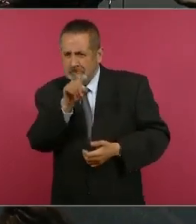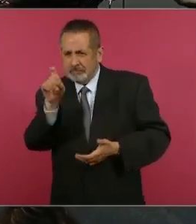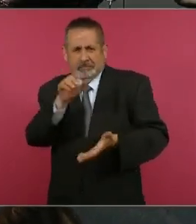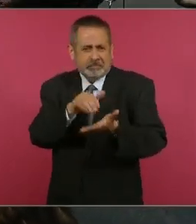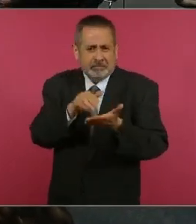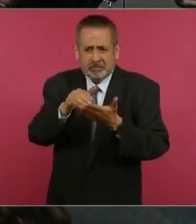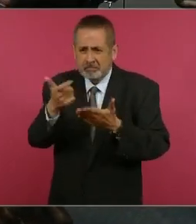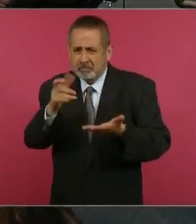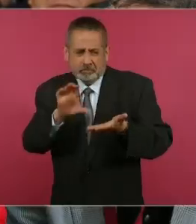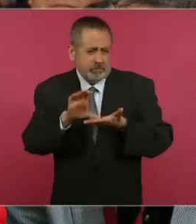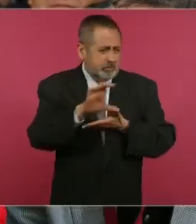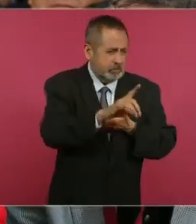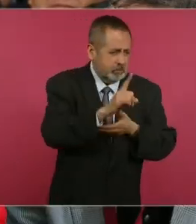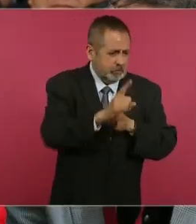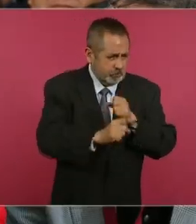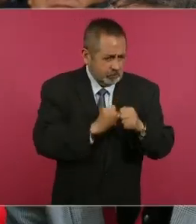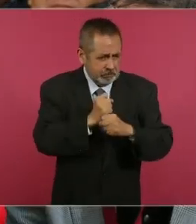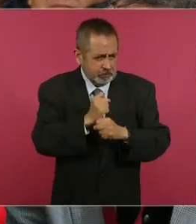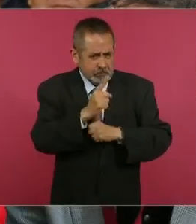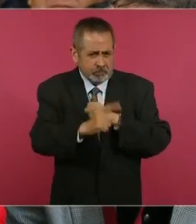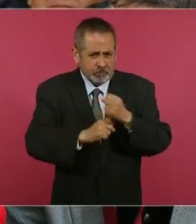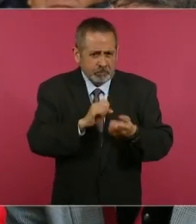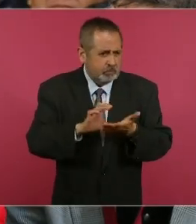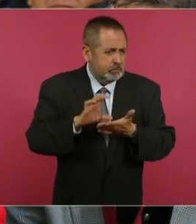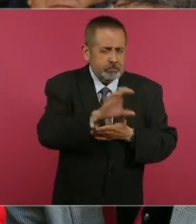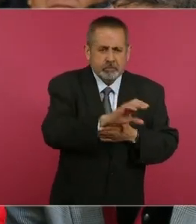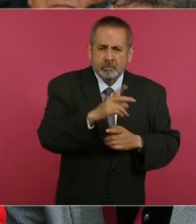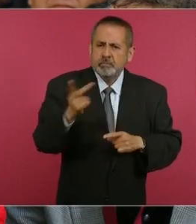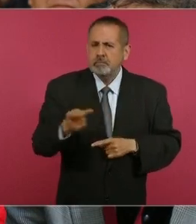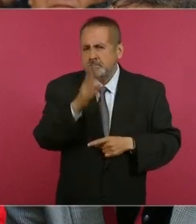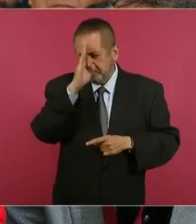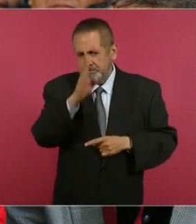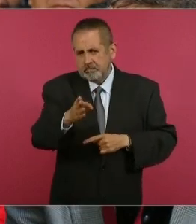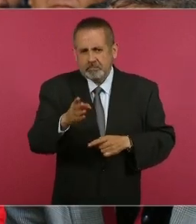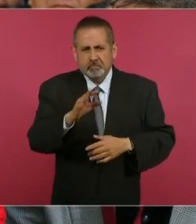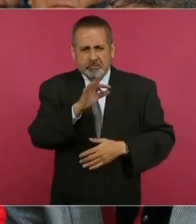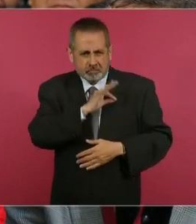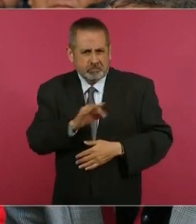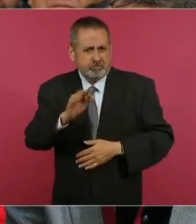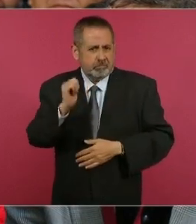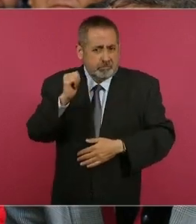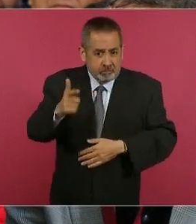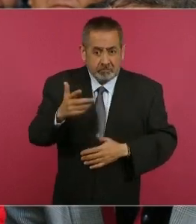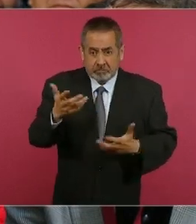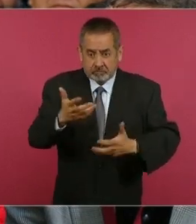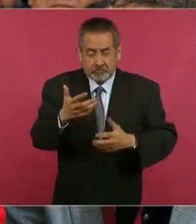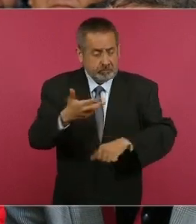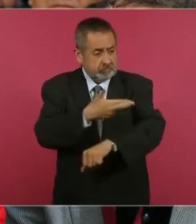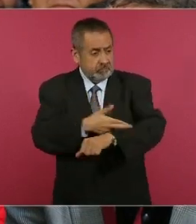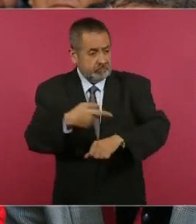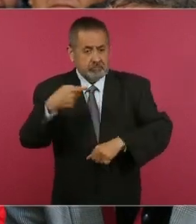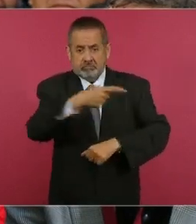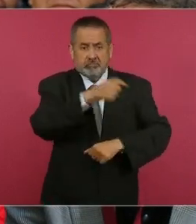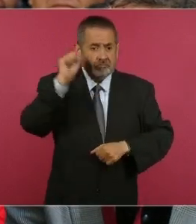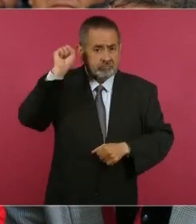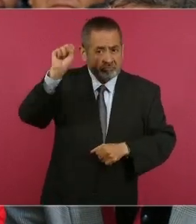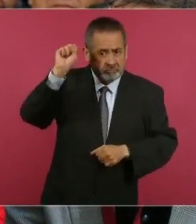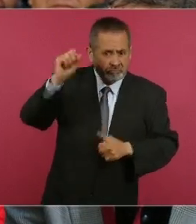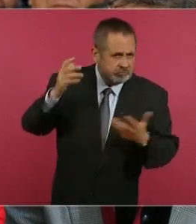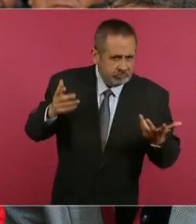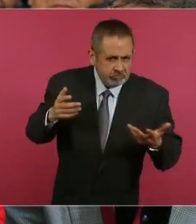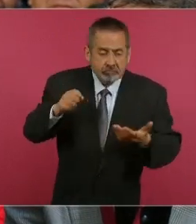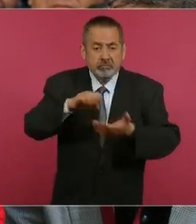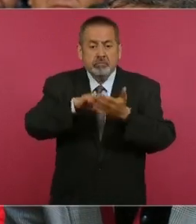de pesos anuales? Preguntarle en concreto, presidente, ¿qué se puede hacer con ese sindicato? Porque, por ejemplo,